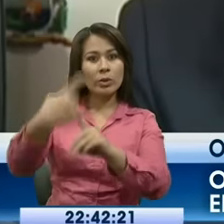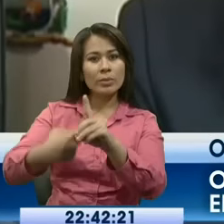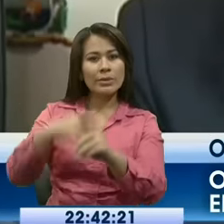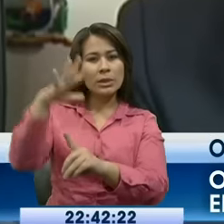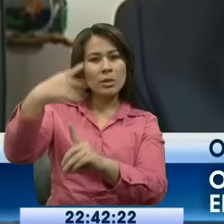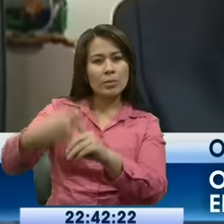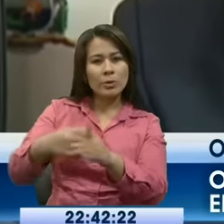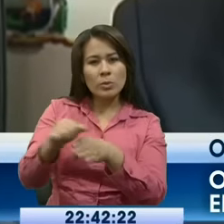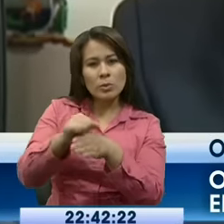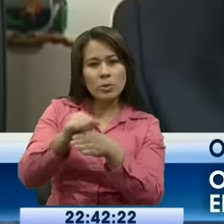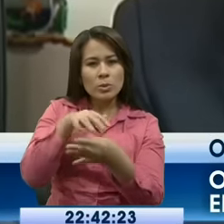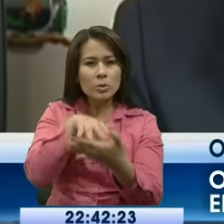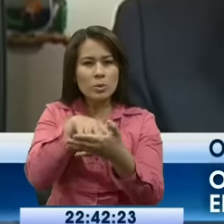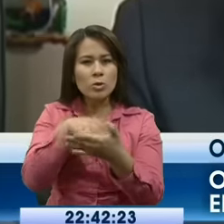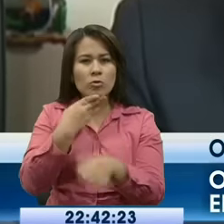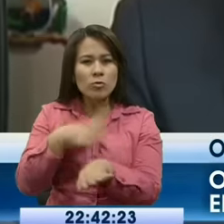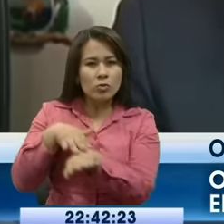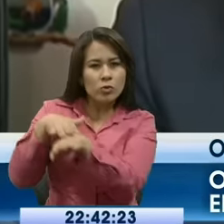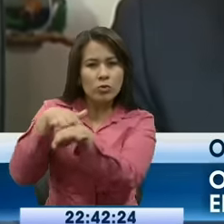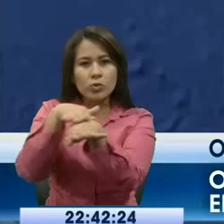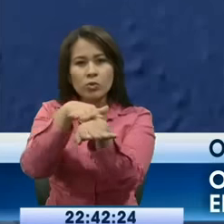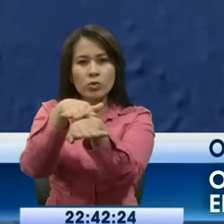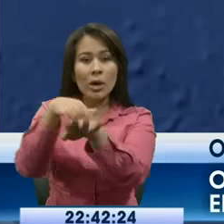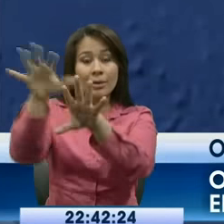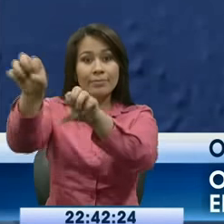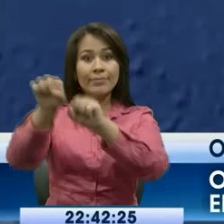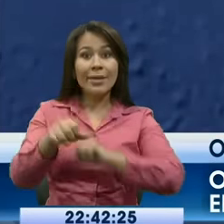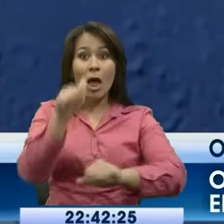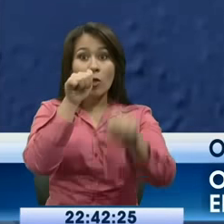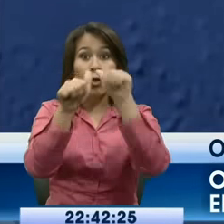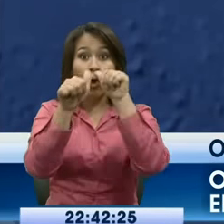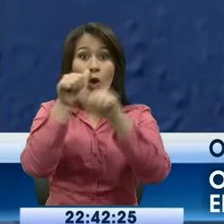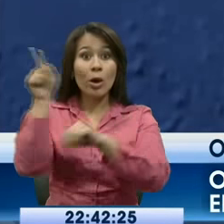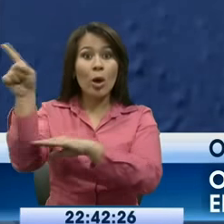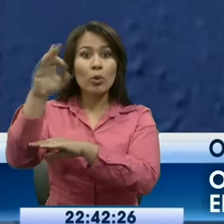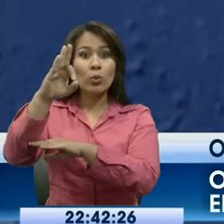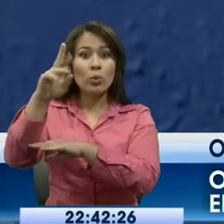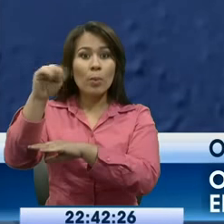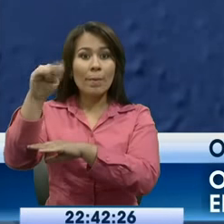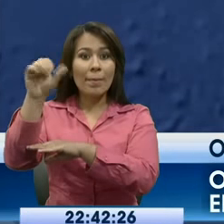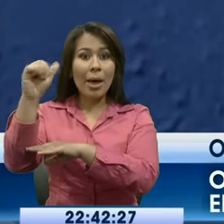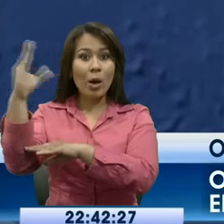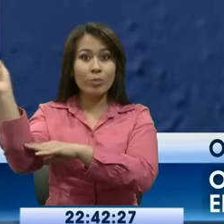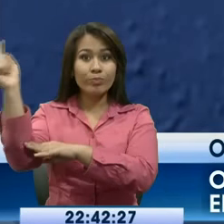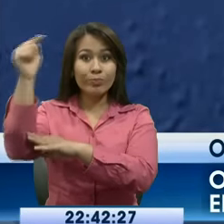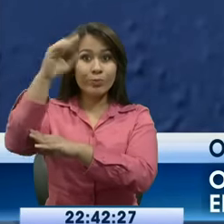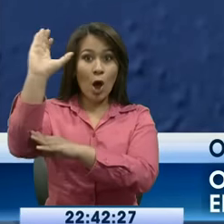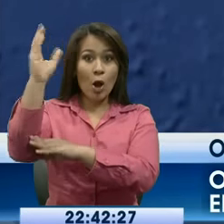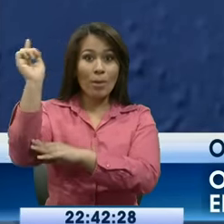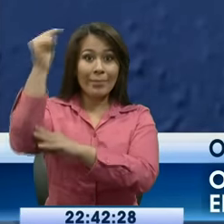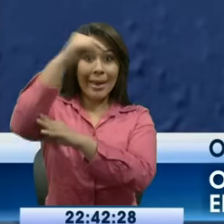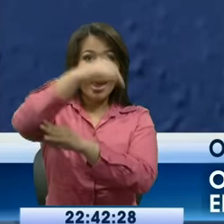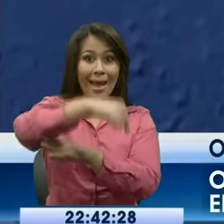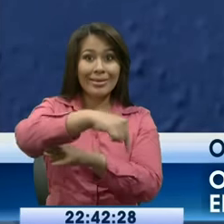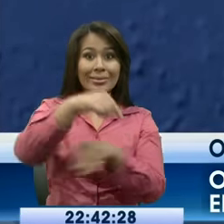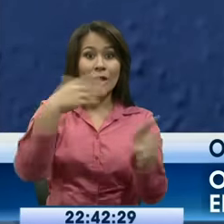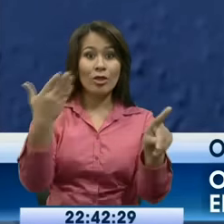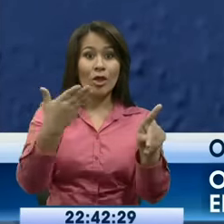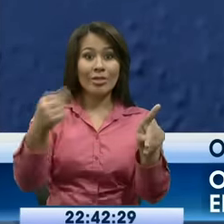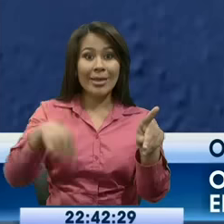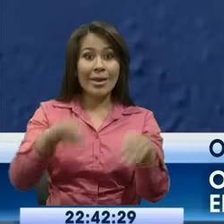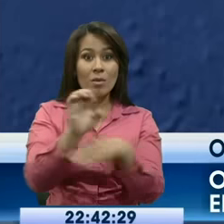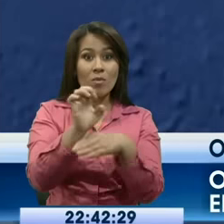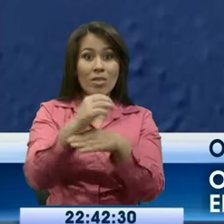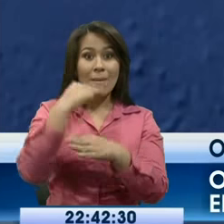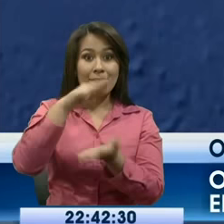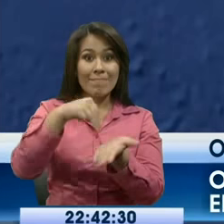4 meses, 5 meses. Según el ministro del Interior, José Serrano, la droga salía desde Tumaco, Colombia, hasta un punto del Pacífico frente a las costas